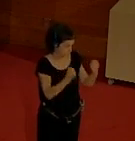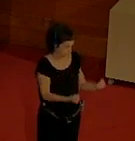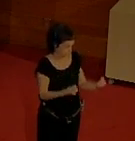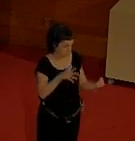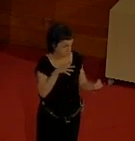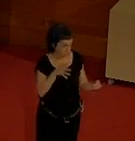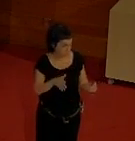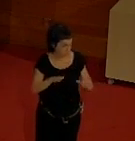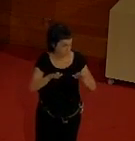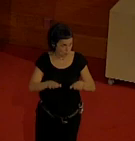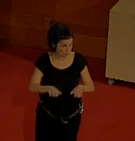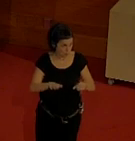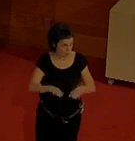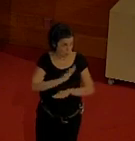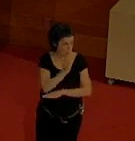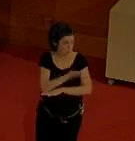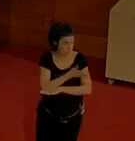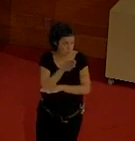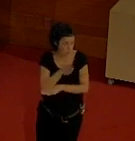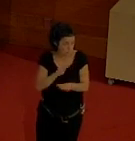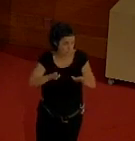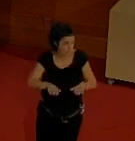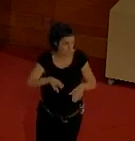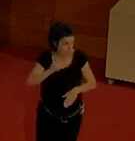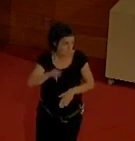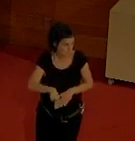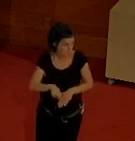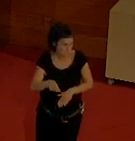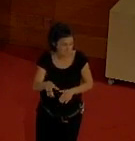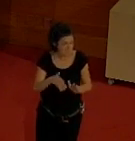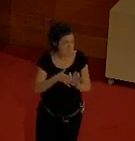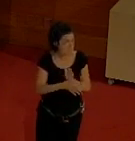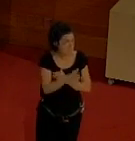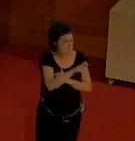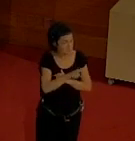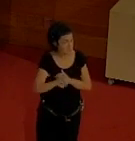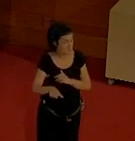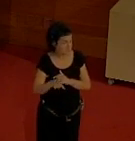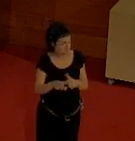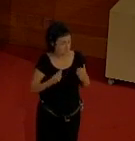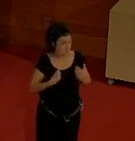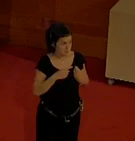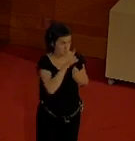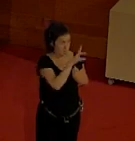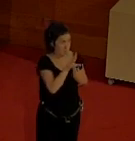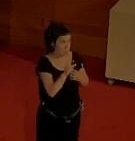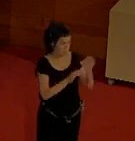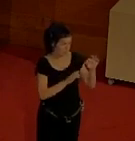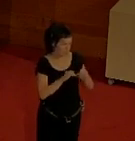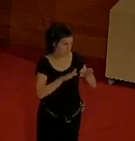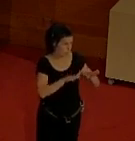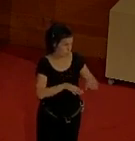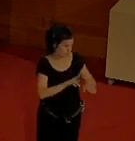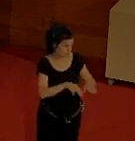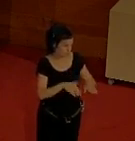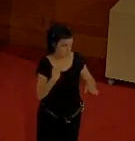m hecho de ser musulmanes Eso quiere decir un 12 por de la población indias son musulmanes ha habido guerras ya y ahora